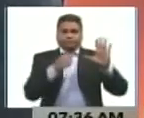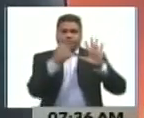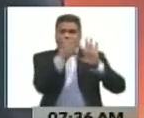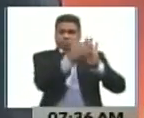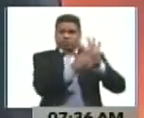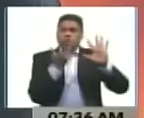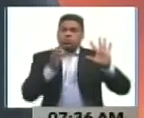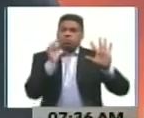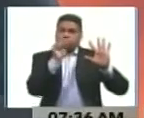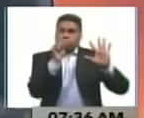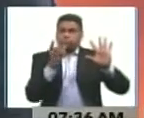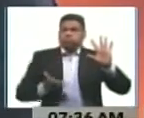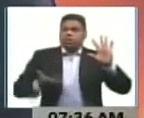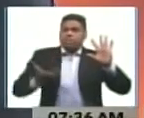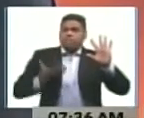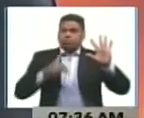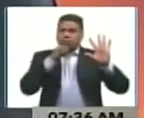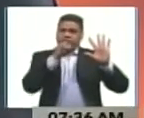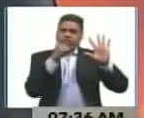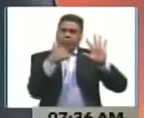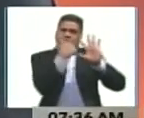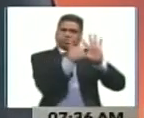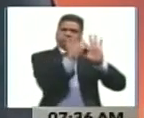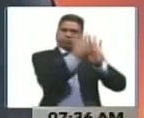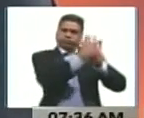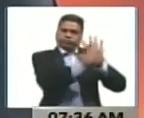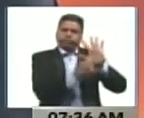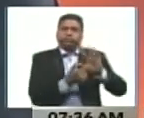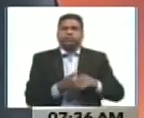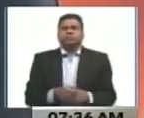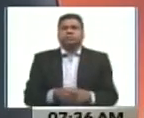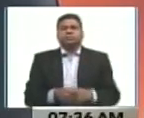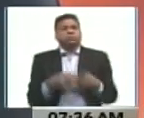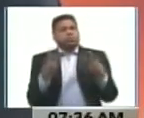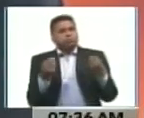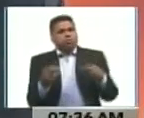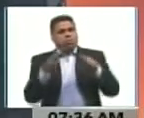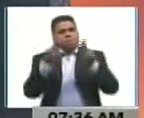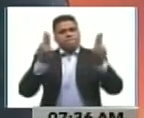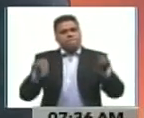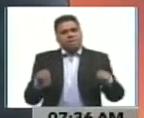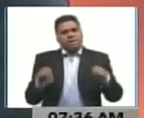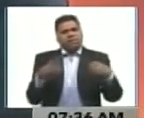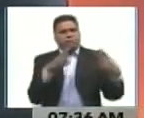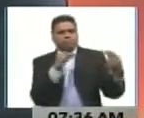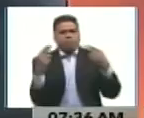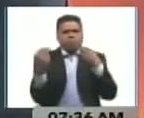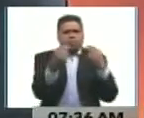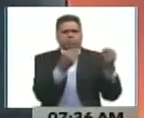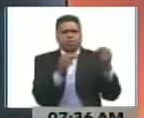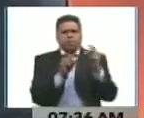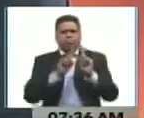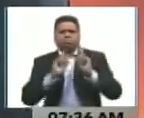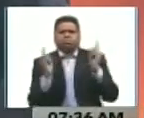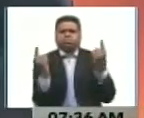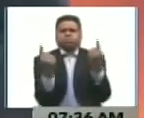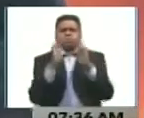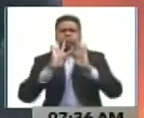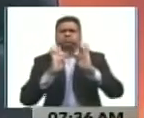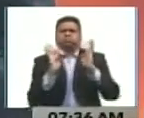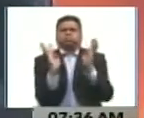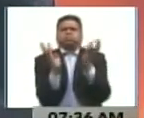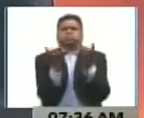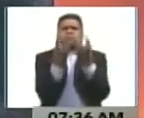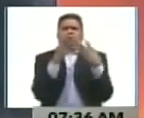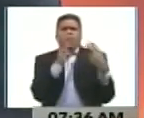Casa Amarilla, unas mesas de trabajo con los intelectuales del mundo. El objetivo es defender la revolución venezolana y